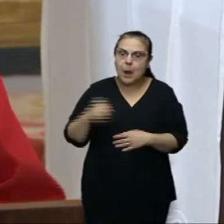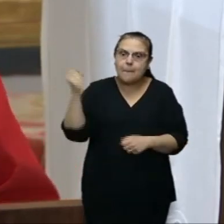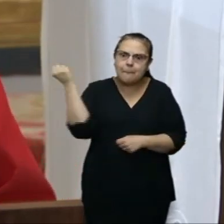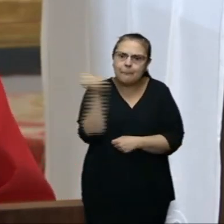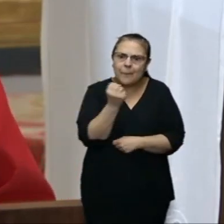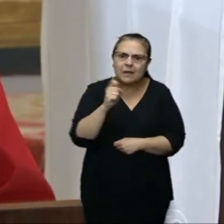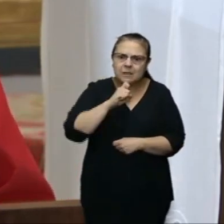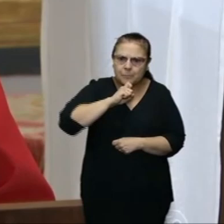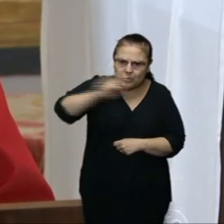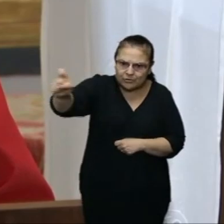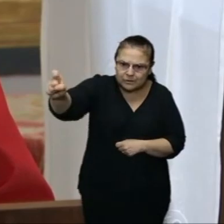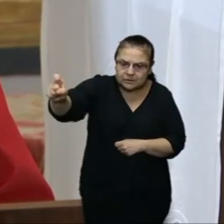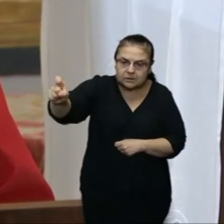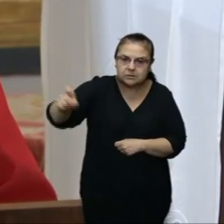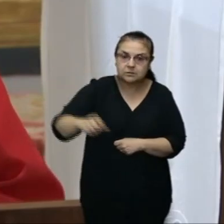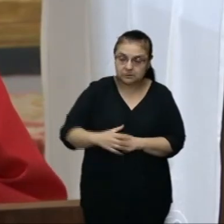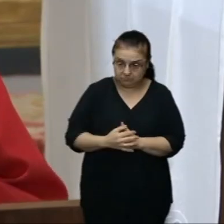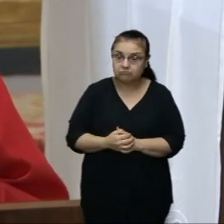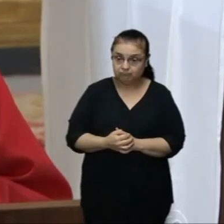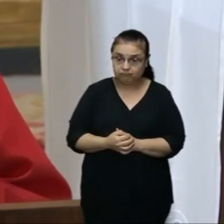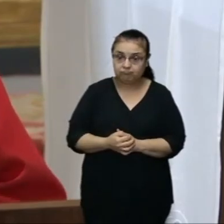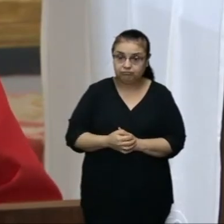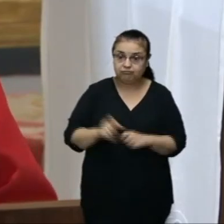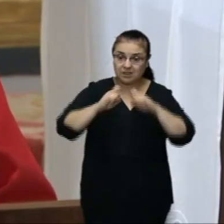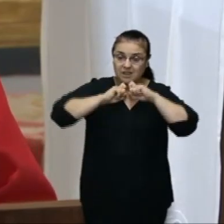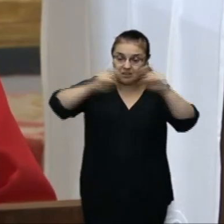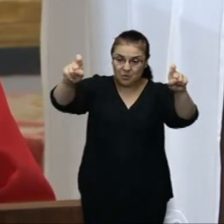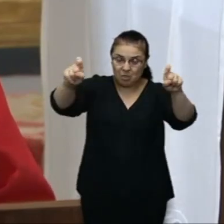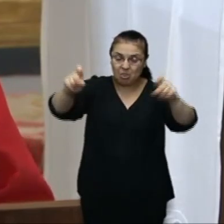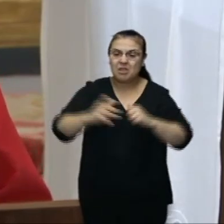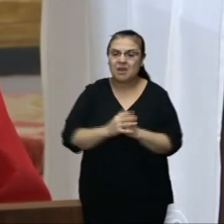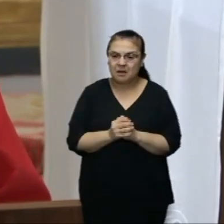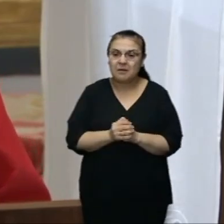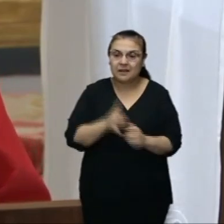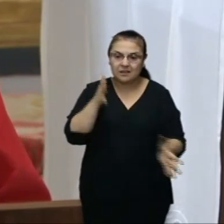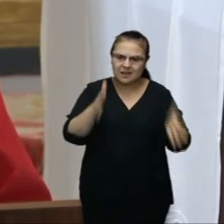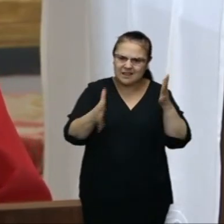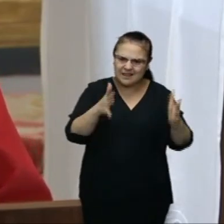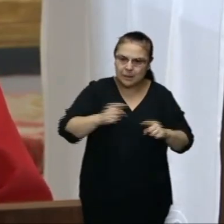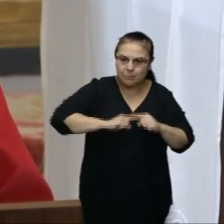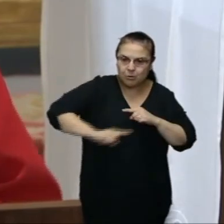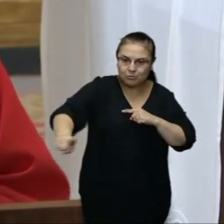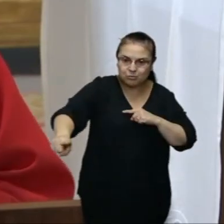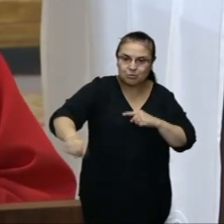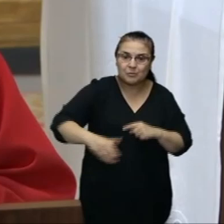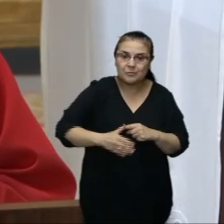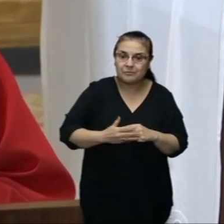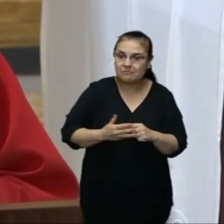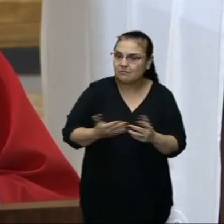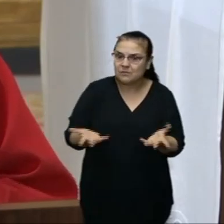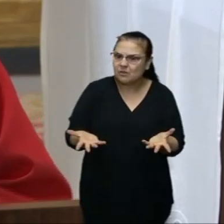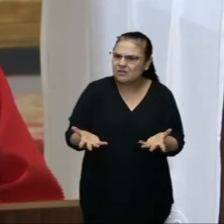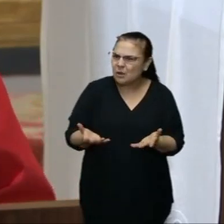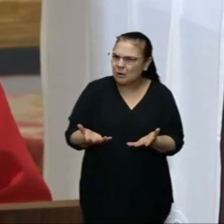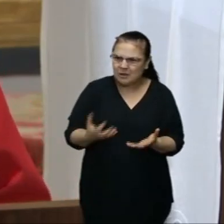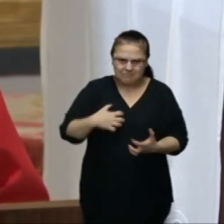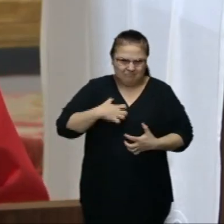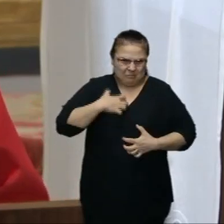profetas que anunciaban el tiempo mesiánico. Y todo eso les